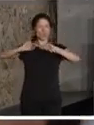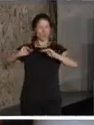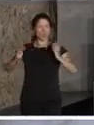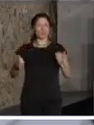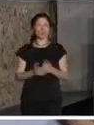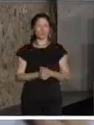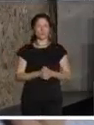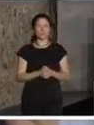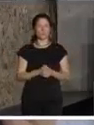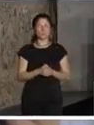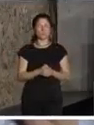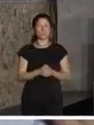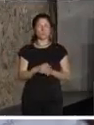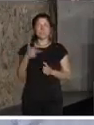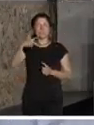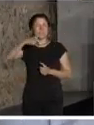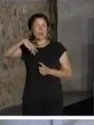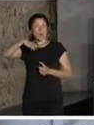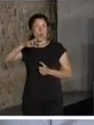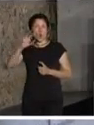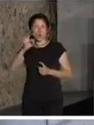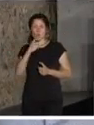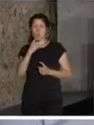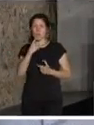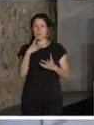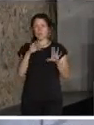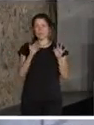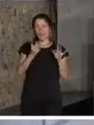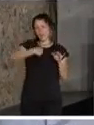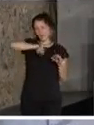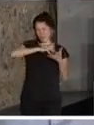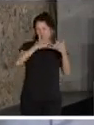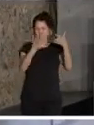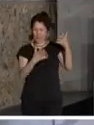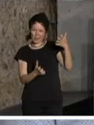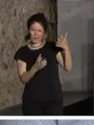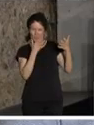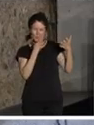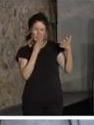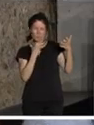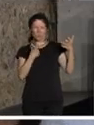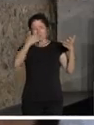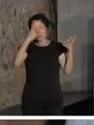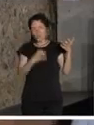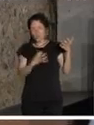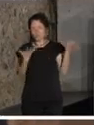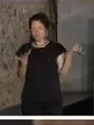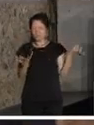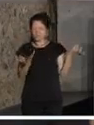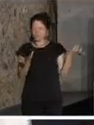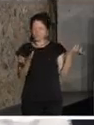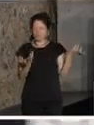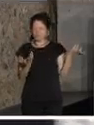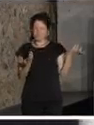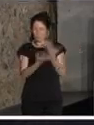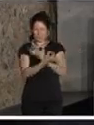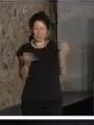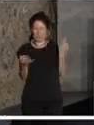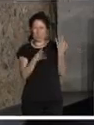pues decía Víctor estás bonitas palabras de nuestra tierra y yo creo que vienen muy a cuento porque